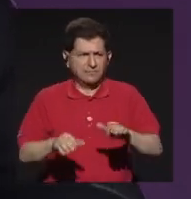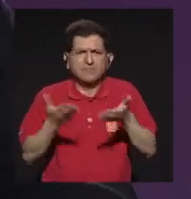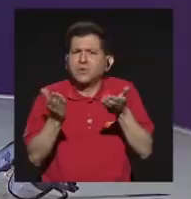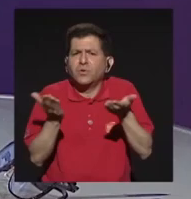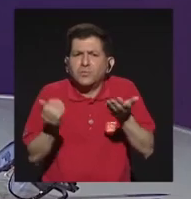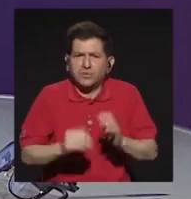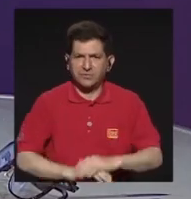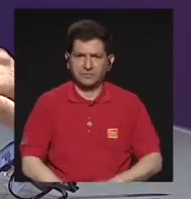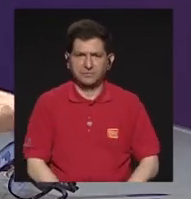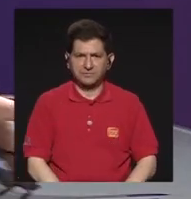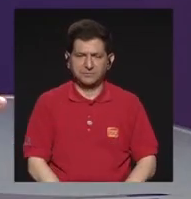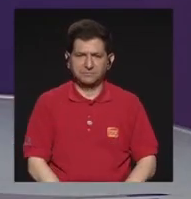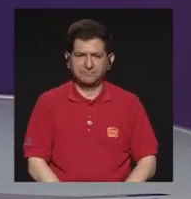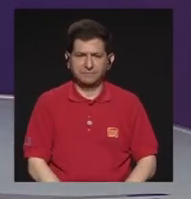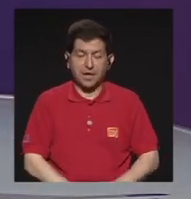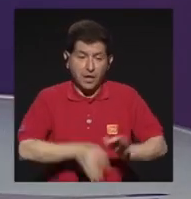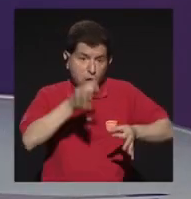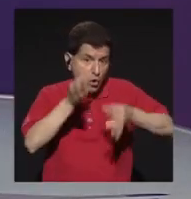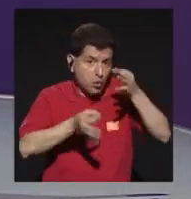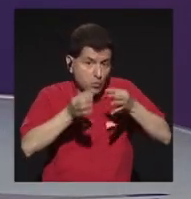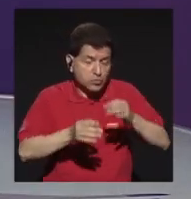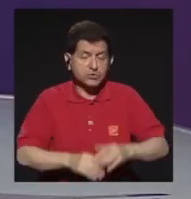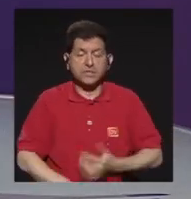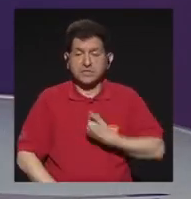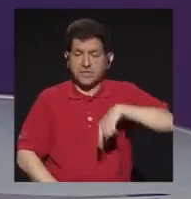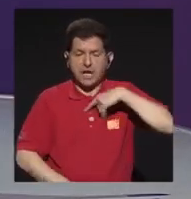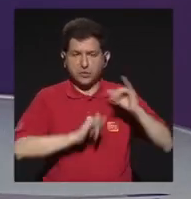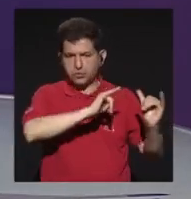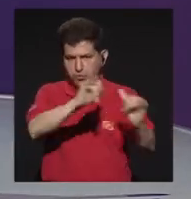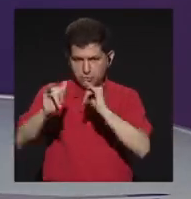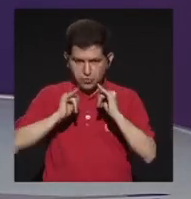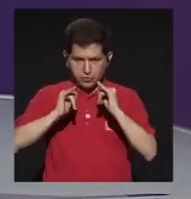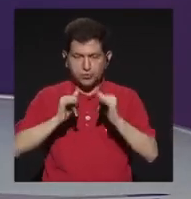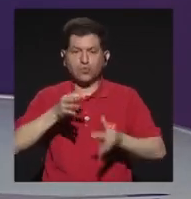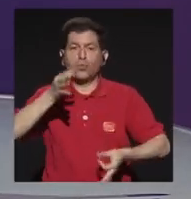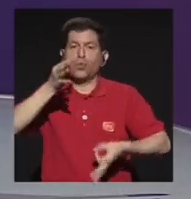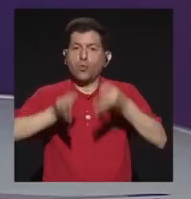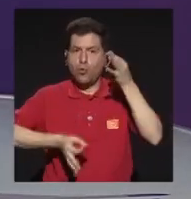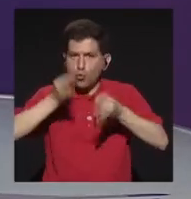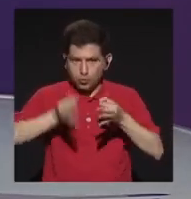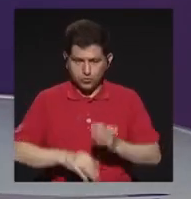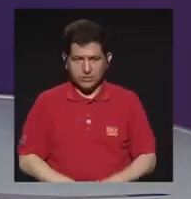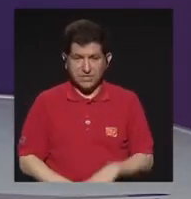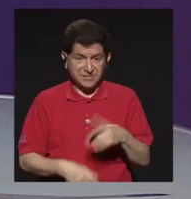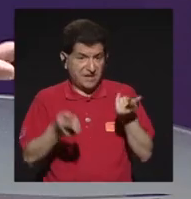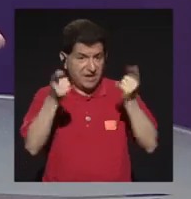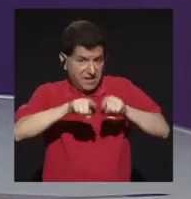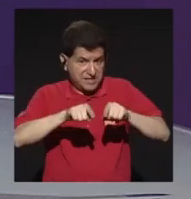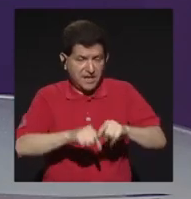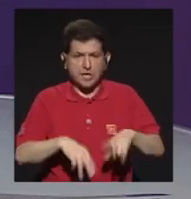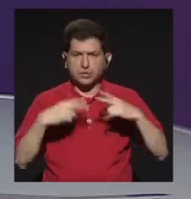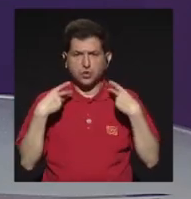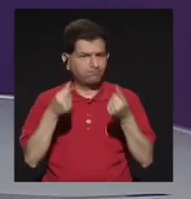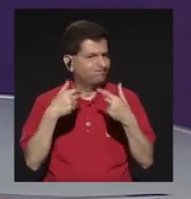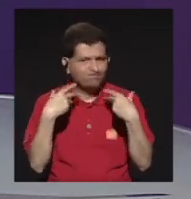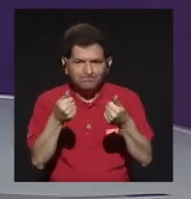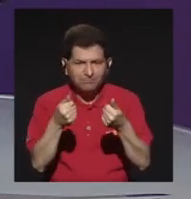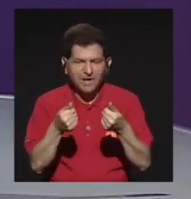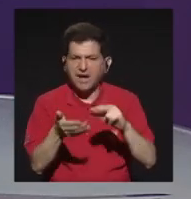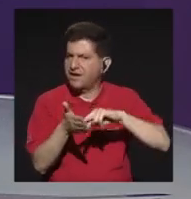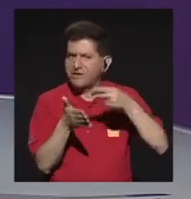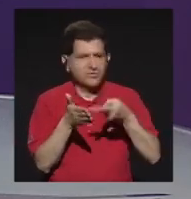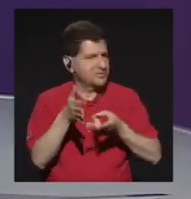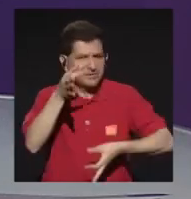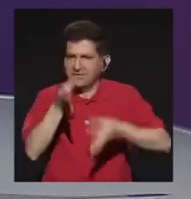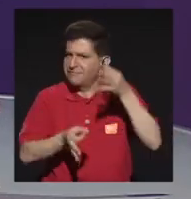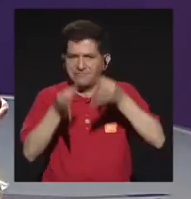como lo logramos y la justicia nos hace iguales y cuando la justicia no es expedita entonces no hay justicia